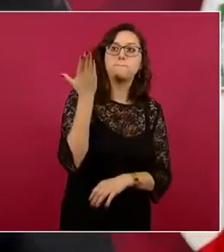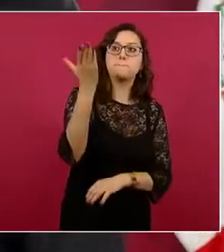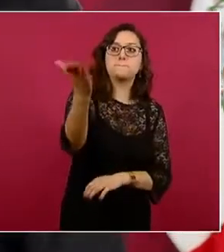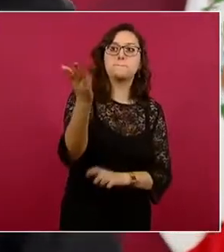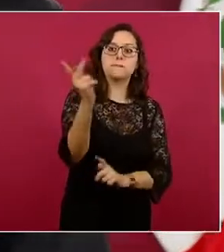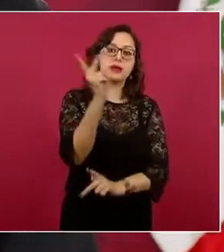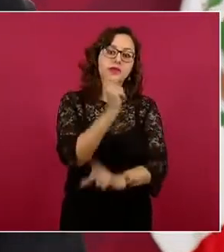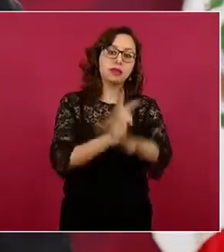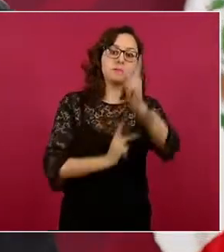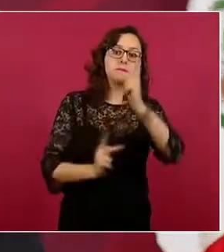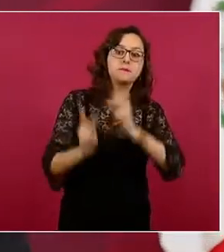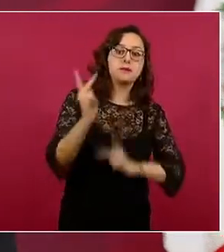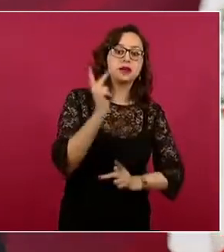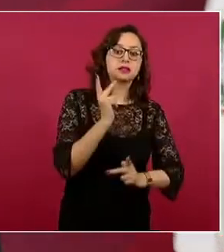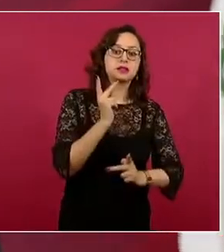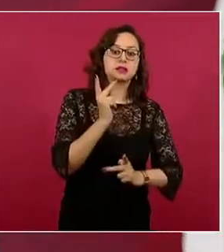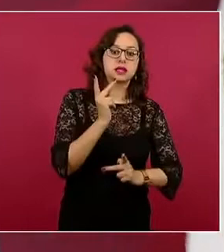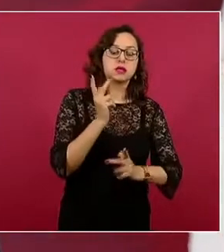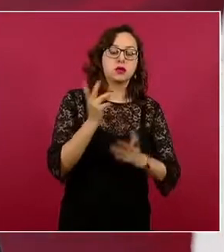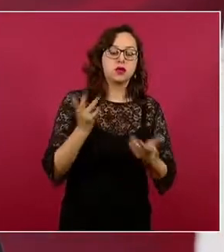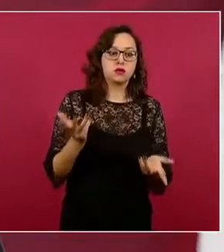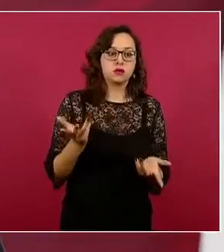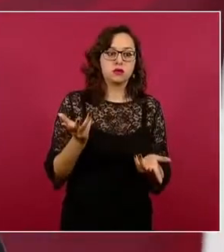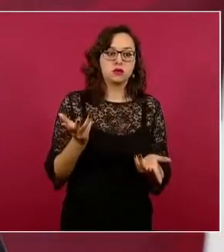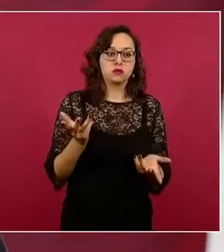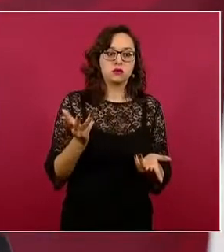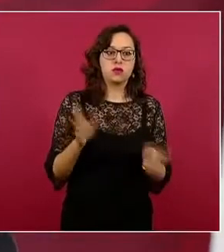la deuda de las personas,